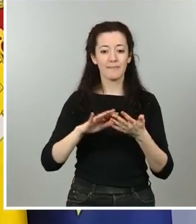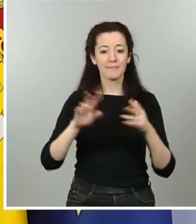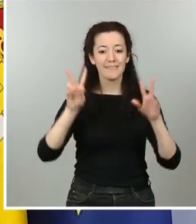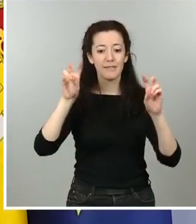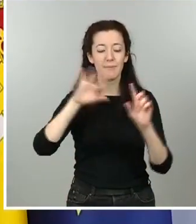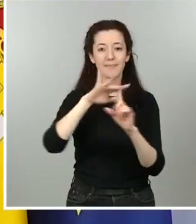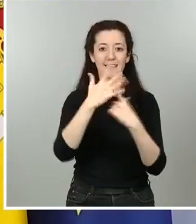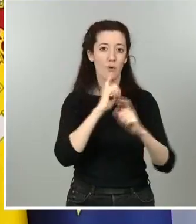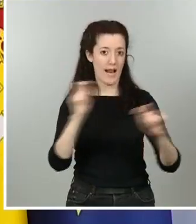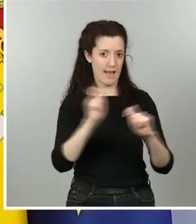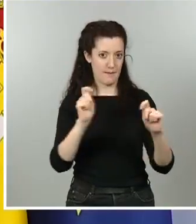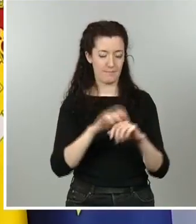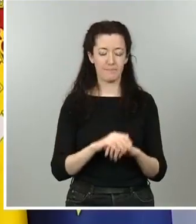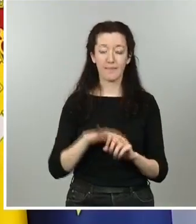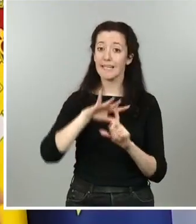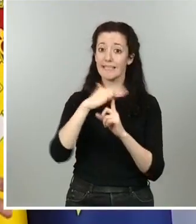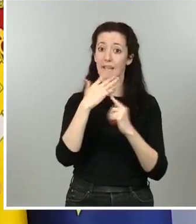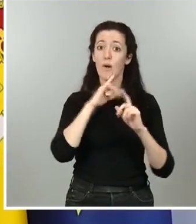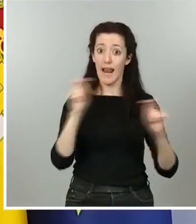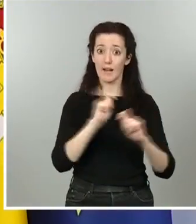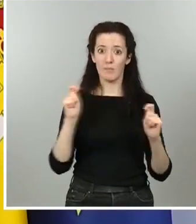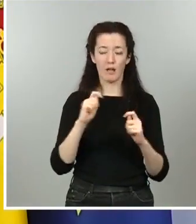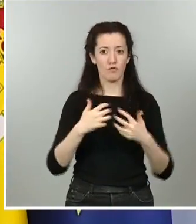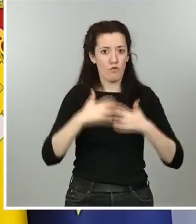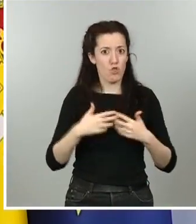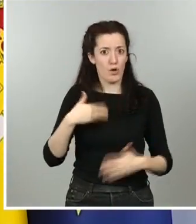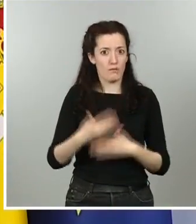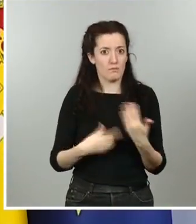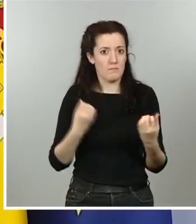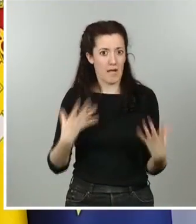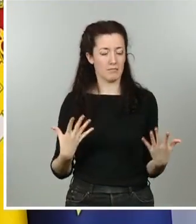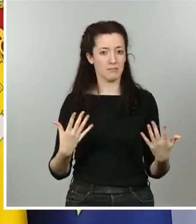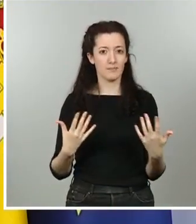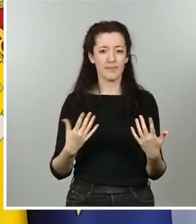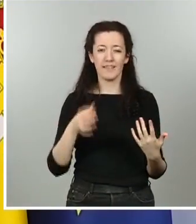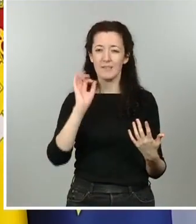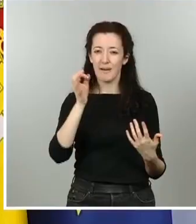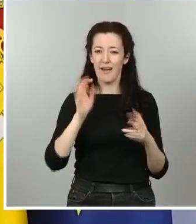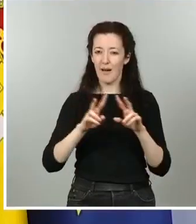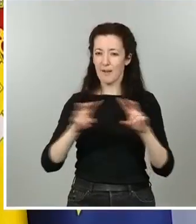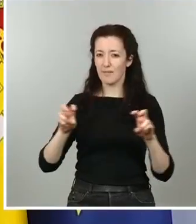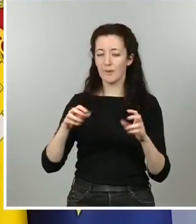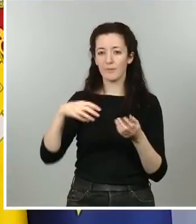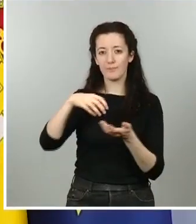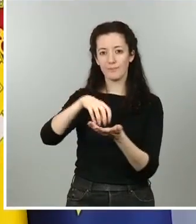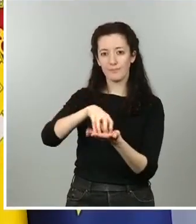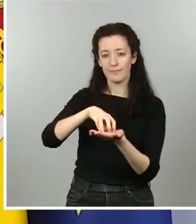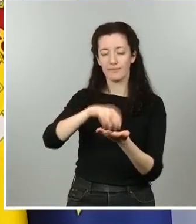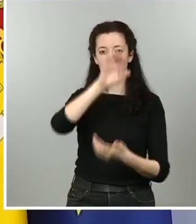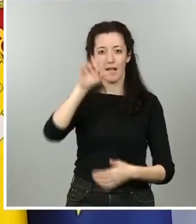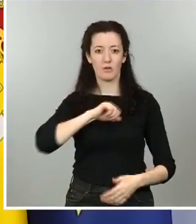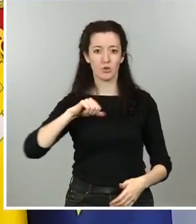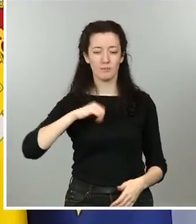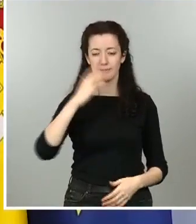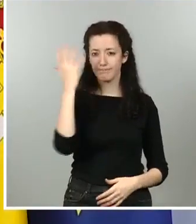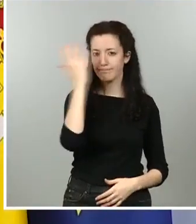funcionado. Está funcionando. Es verdad que había algunas dudas iniciales por parte de algunas comunidades autónomas antes de que se